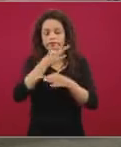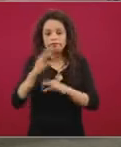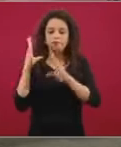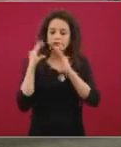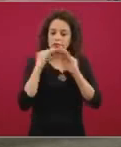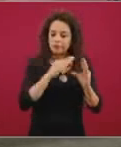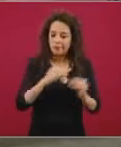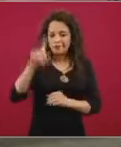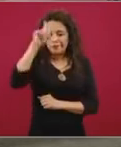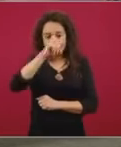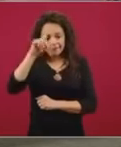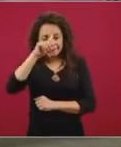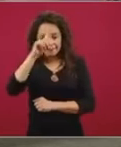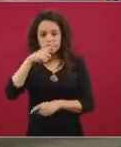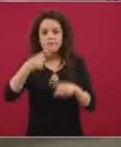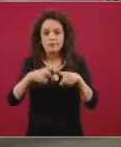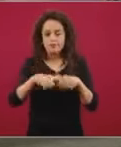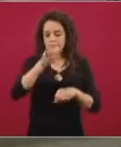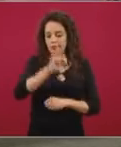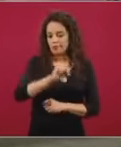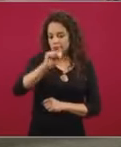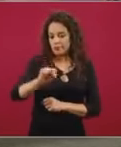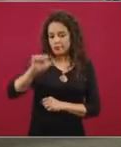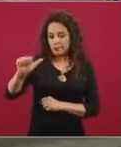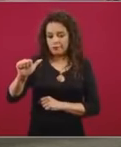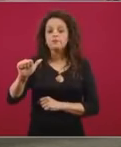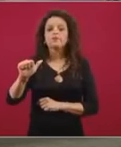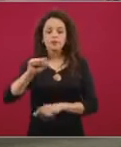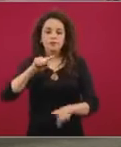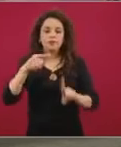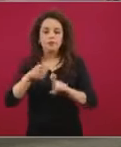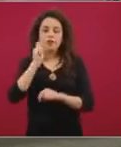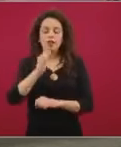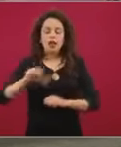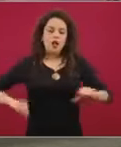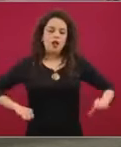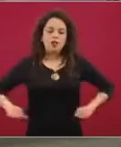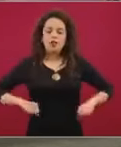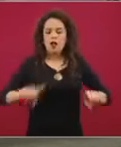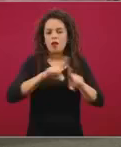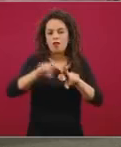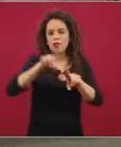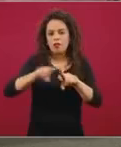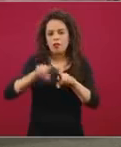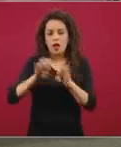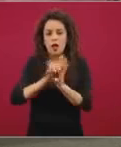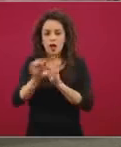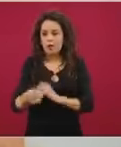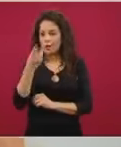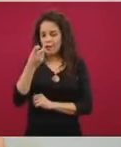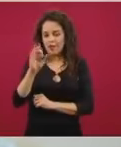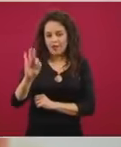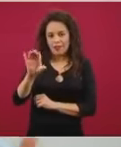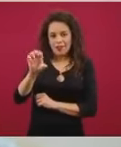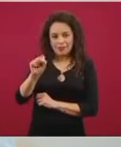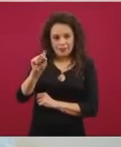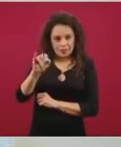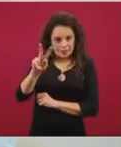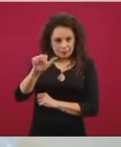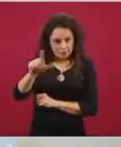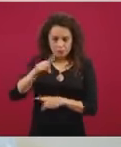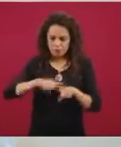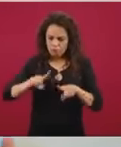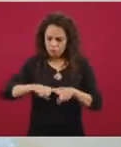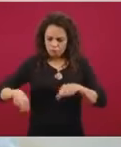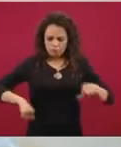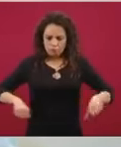inculcando la Secretaría de Salud es también a través de actividades de otro tipo como estas del festival. Las actividades que vamos a